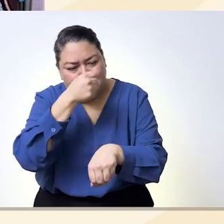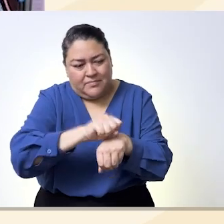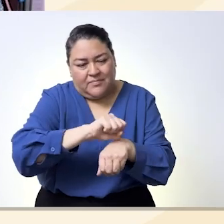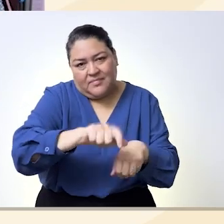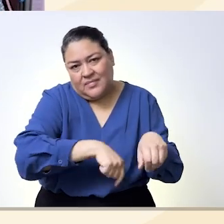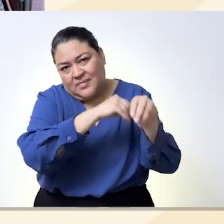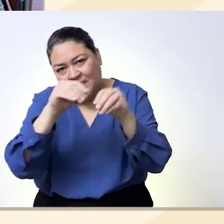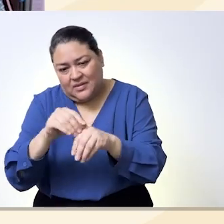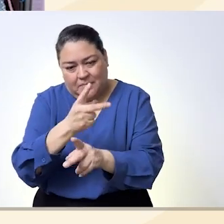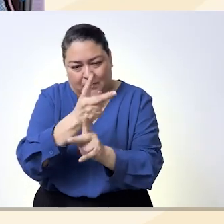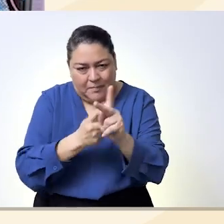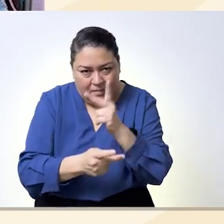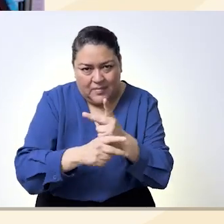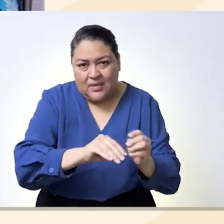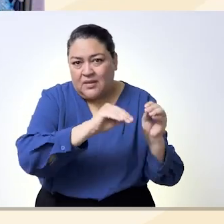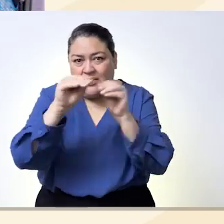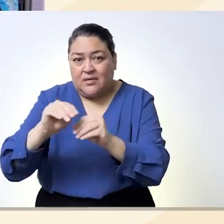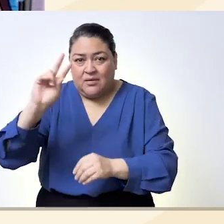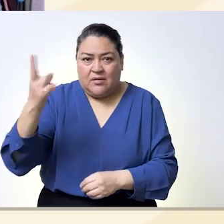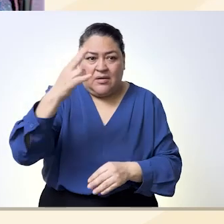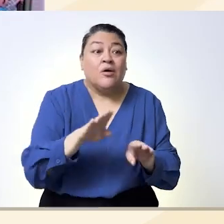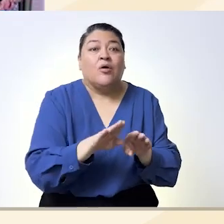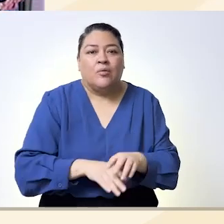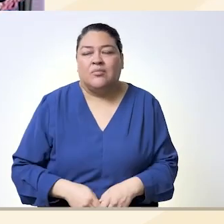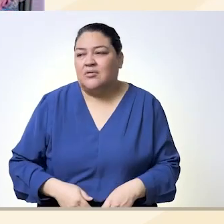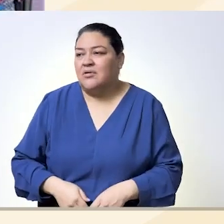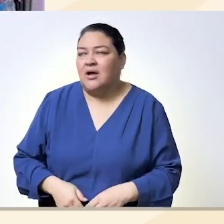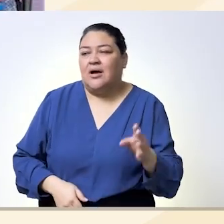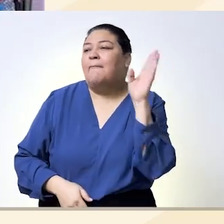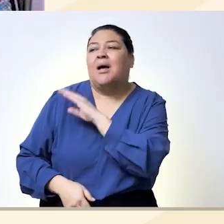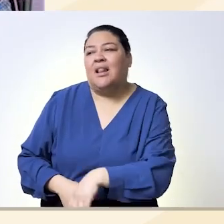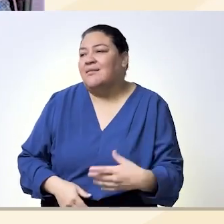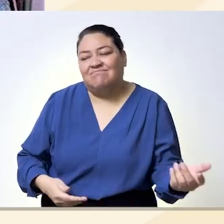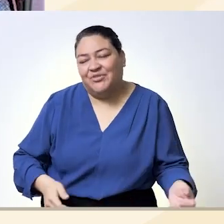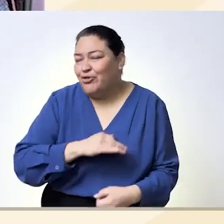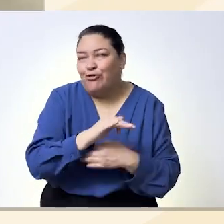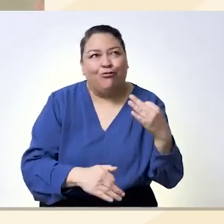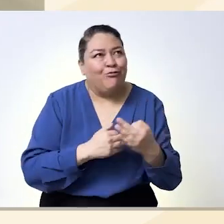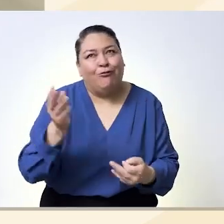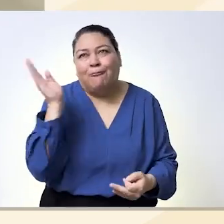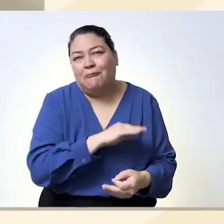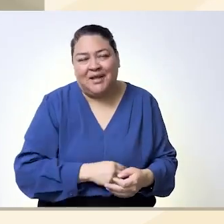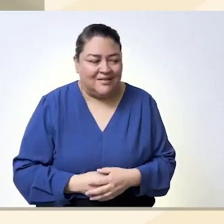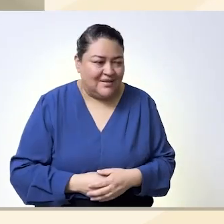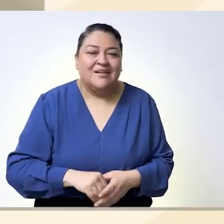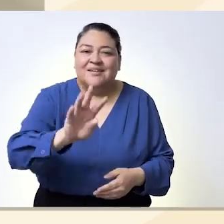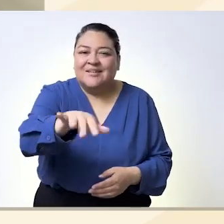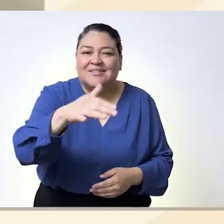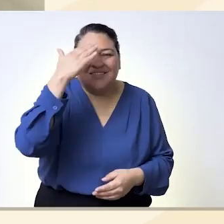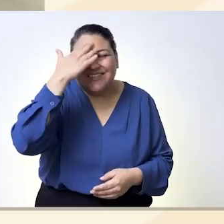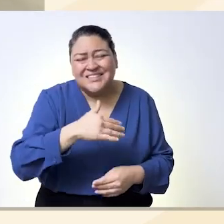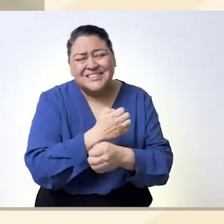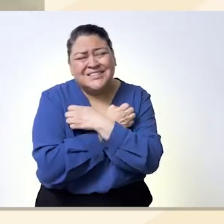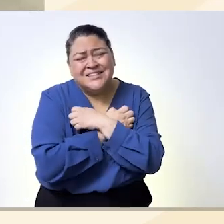camino? Nos va mal. No, o sea, el sistema educativo es, ay no, otra vez, solo teníamos una hora,